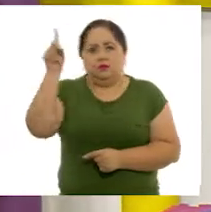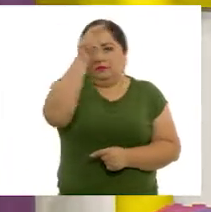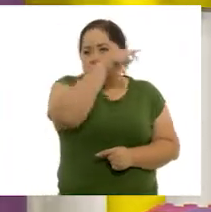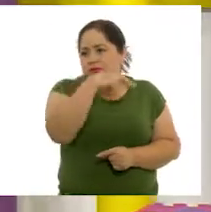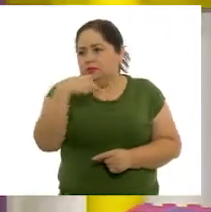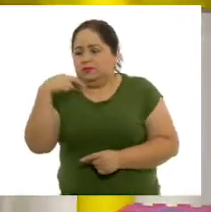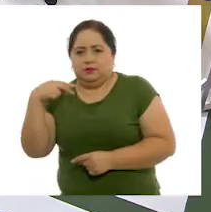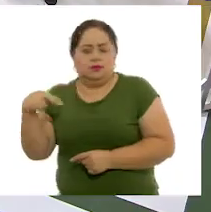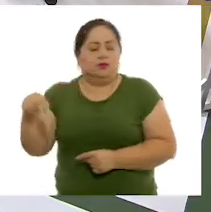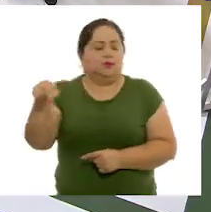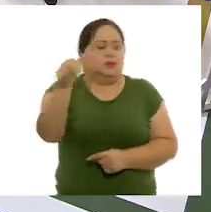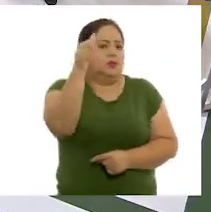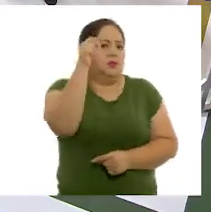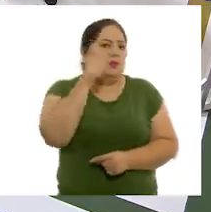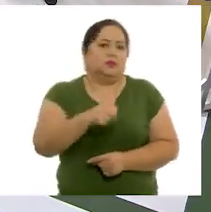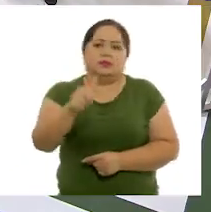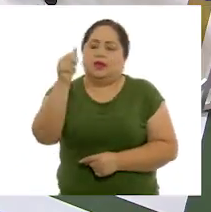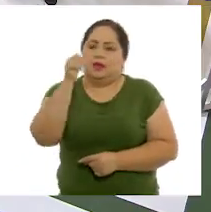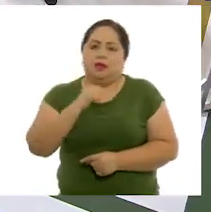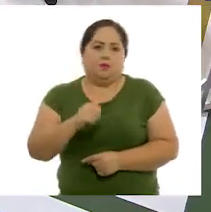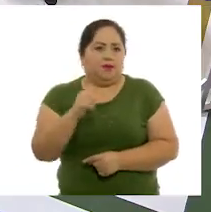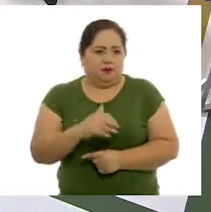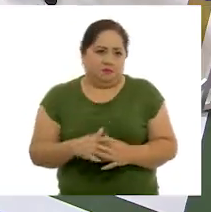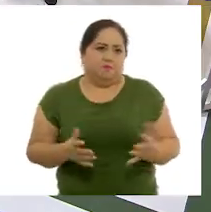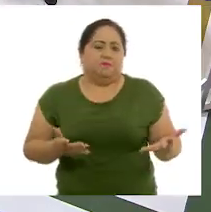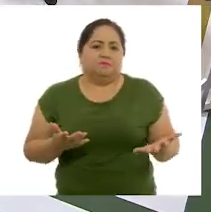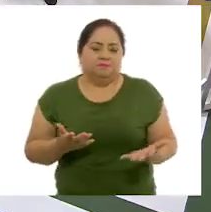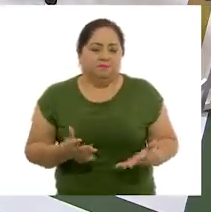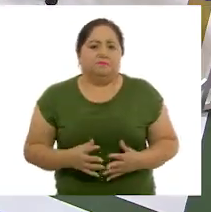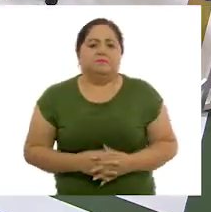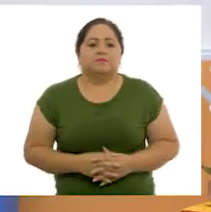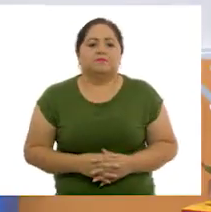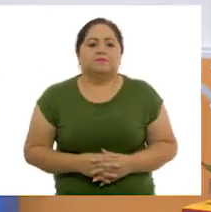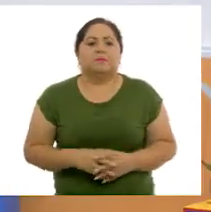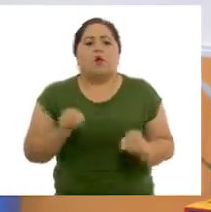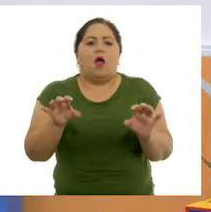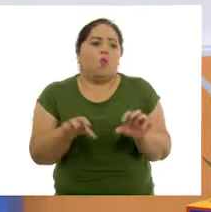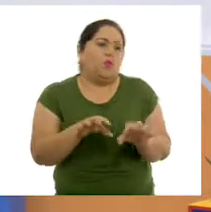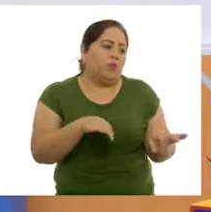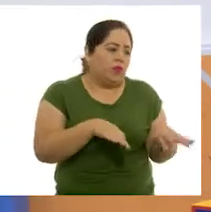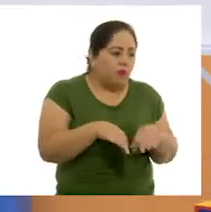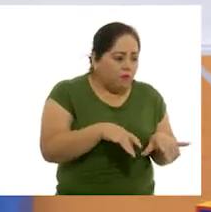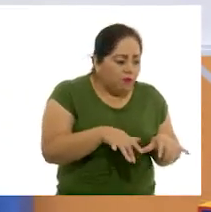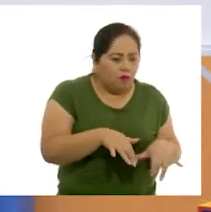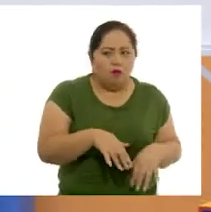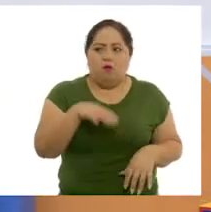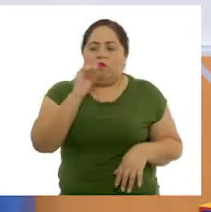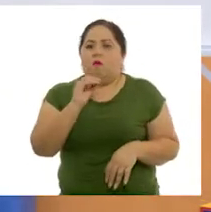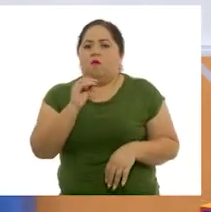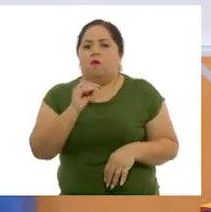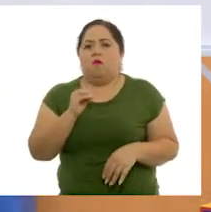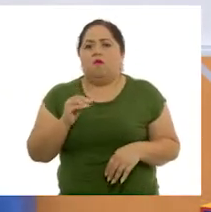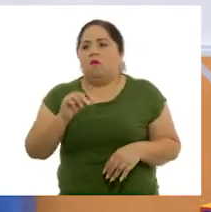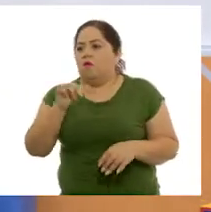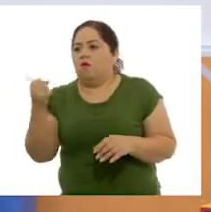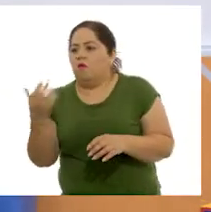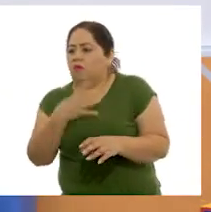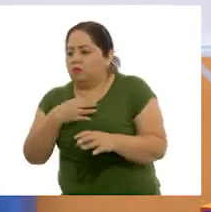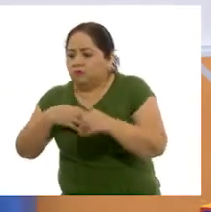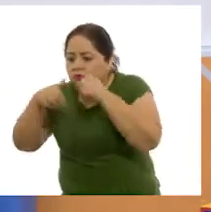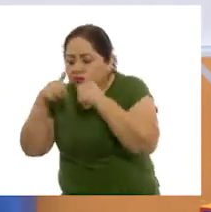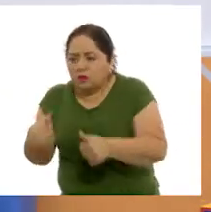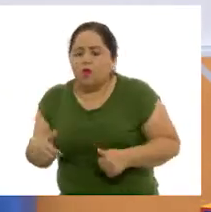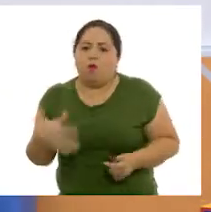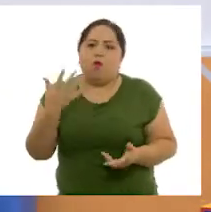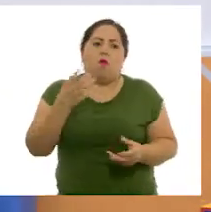círculos. Sí, ¿verdad? Y va viendo que no falte nada cuando está trabajando en la computadora, o cuando está teniendo la tarea con los hijos,